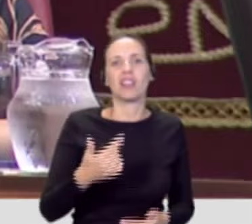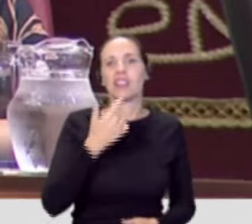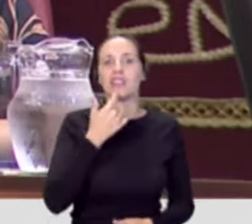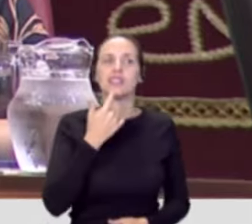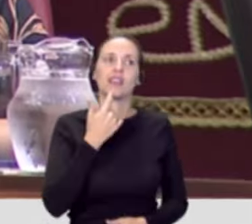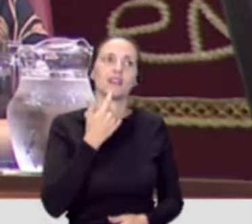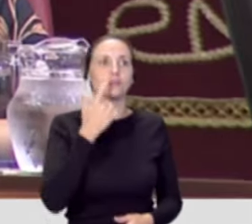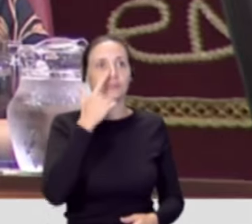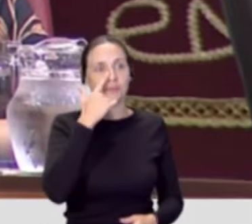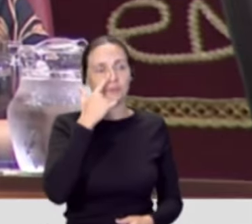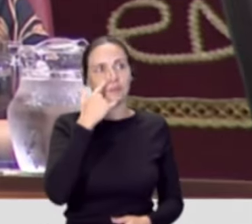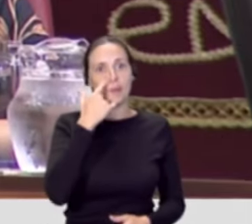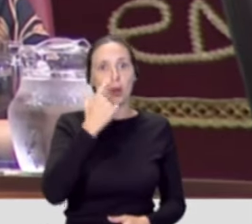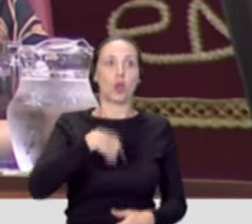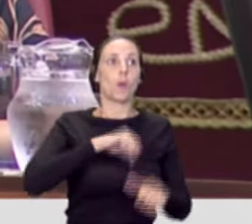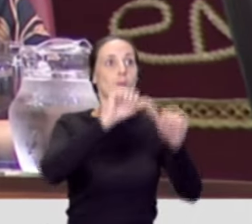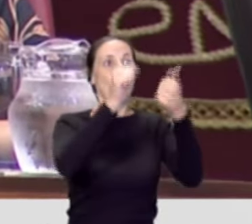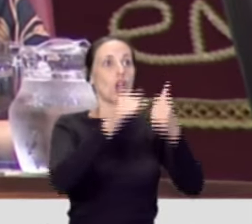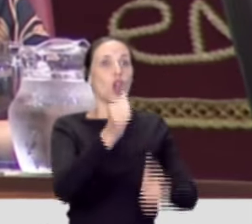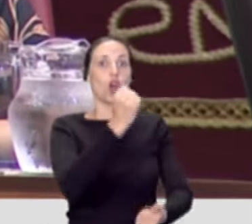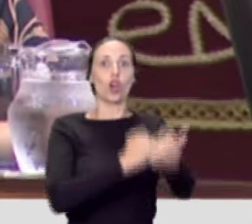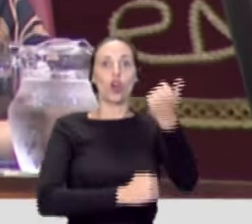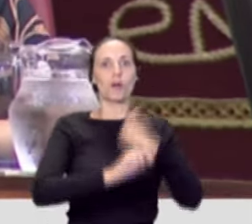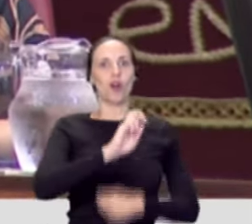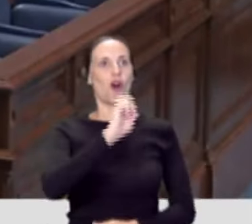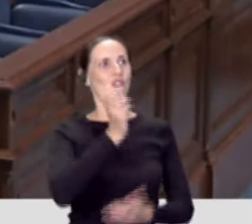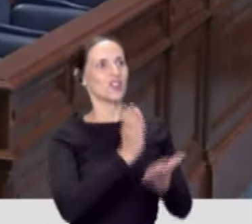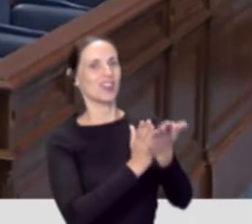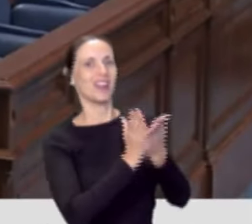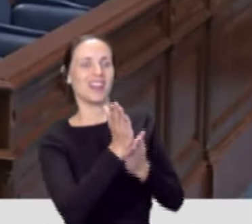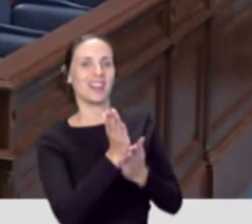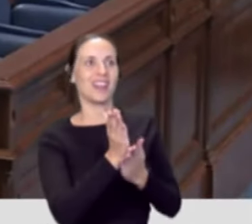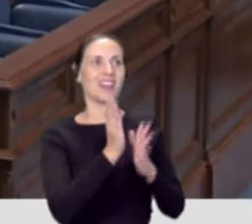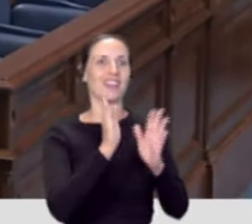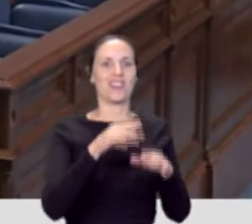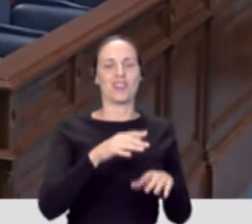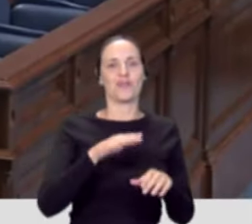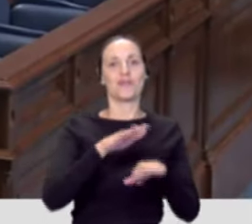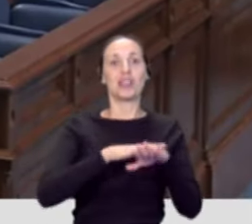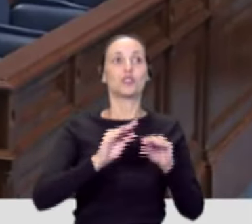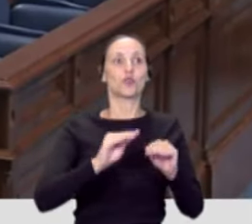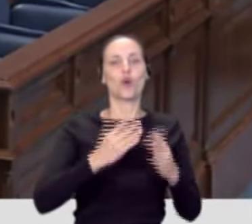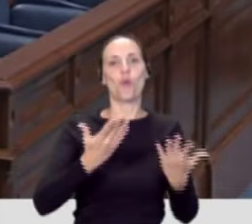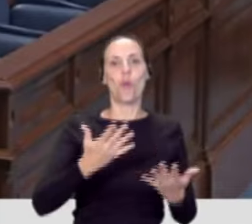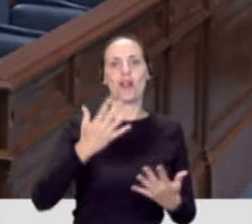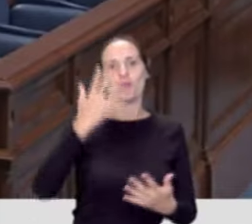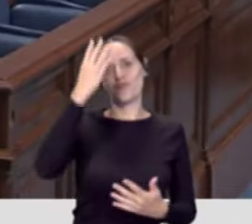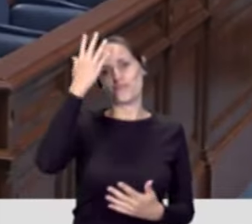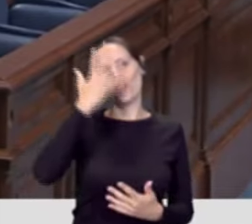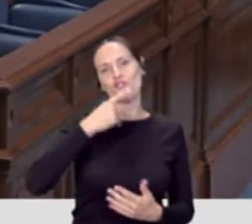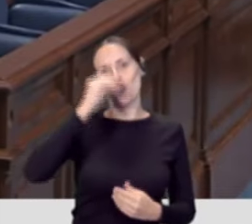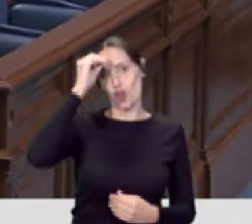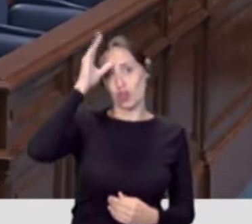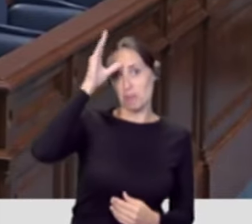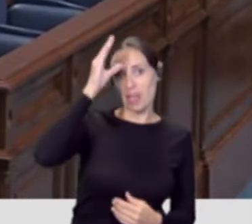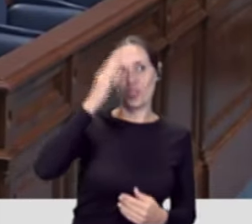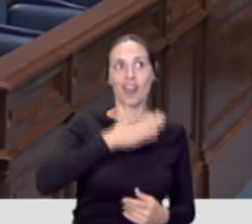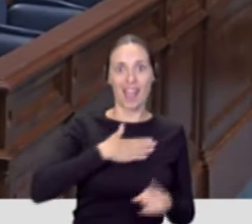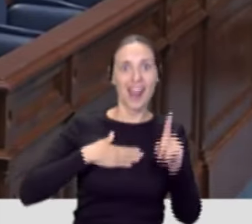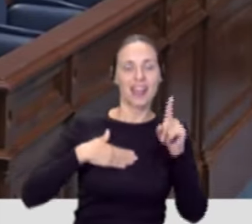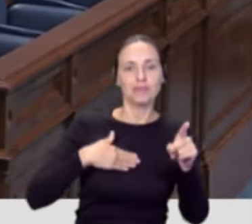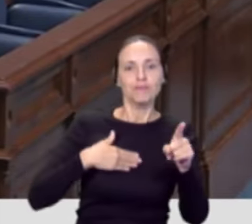vamos a tener otro modelo económico, que vamos hacia un modelo económico pues basado en el conocimiento, o por lo menos eso es lo que querían aspirar, y no está,